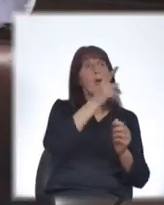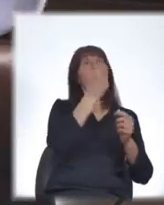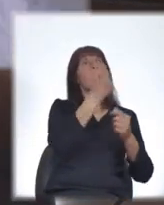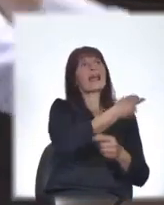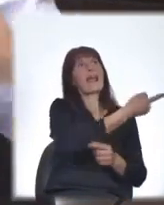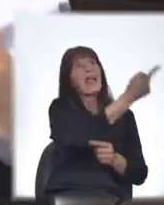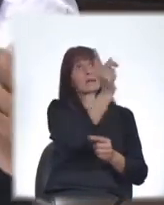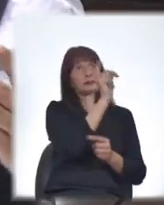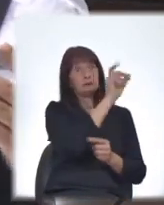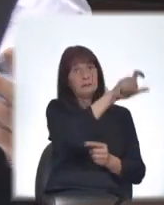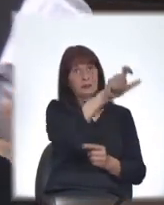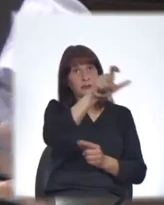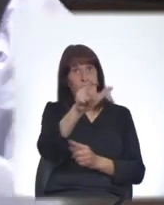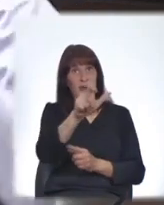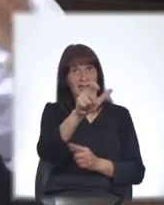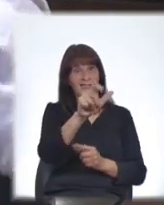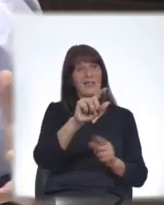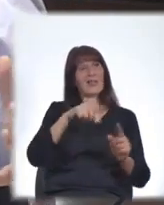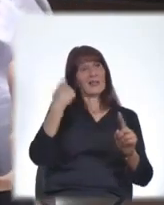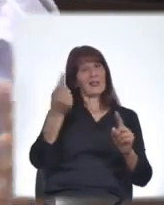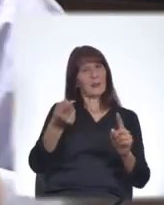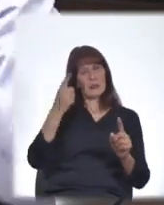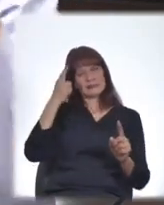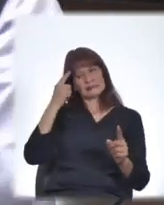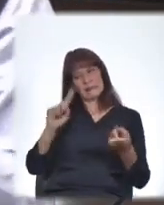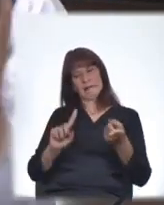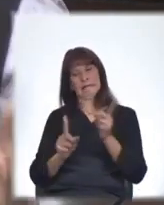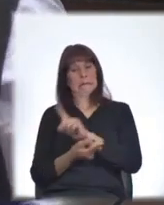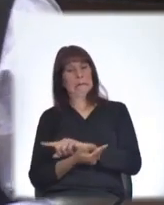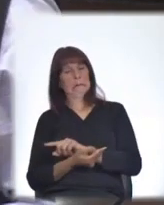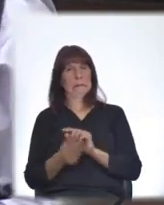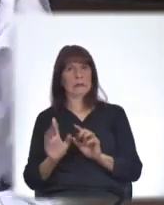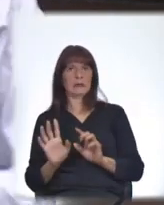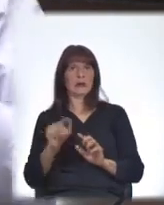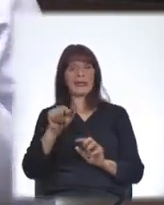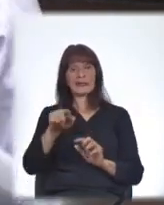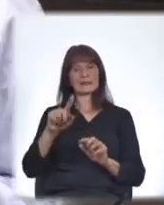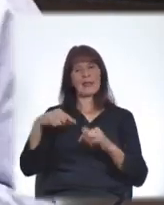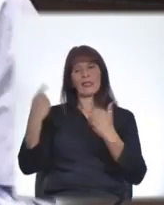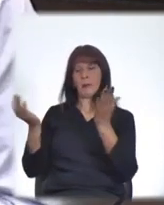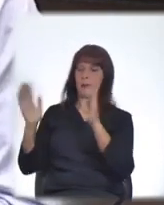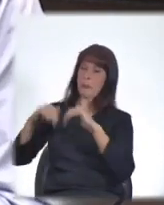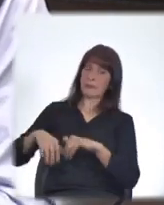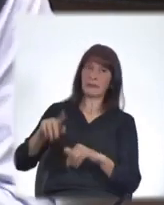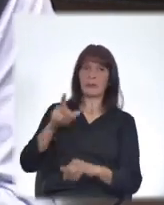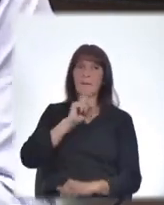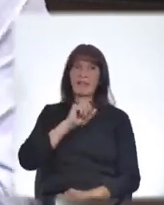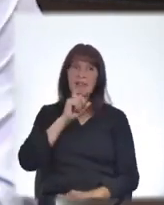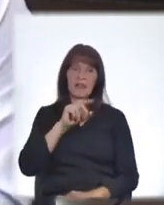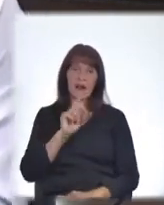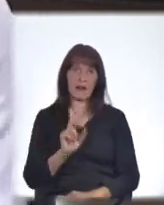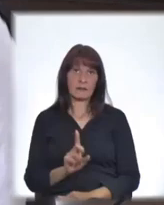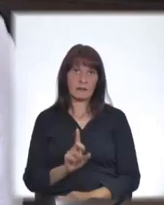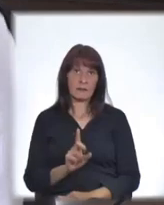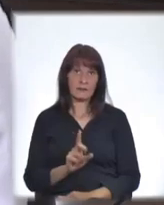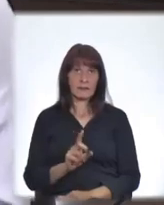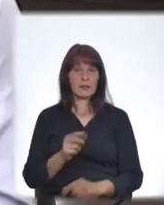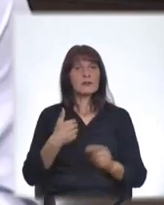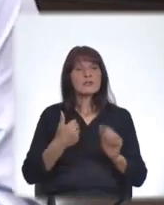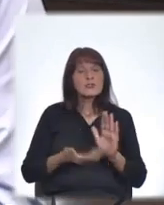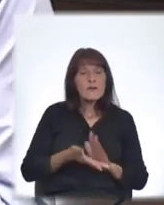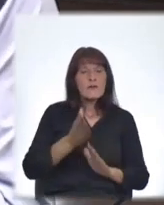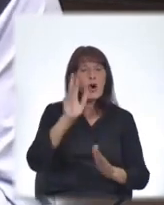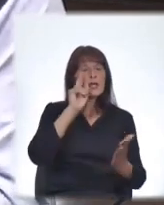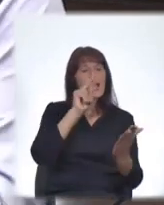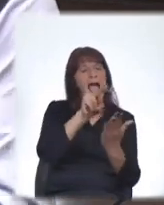el otro lado, en realidad demostrar que se caiga abajo ese doble discurso y esa mentira. Y voy a leerle un